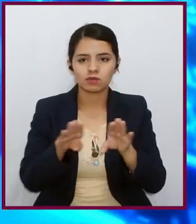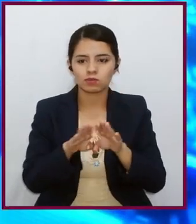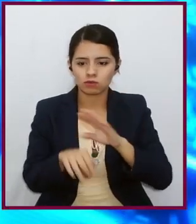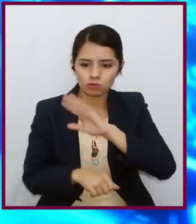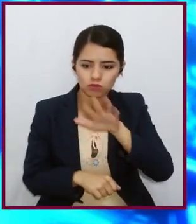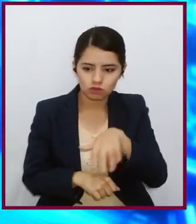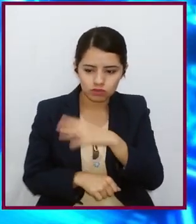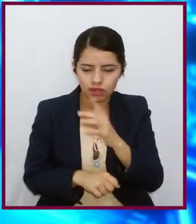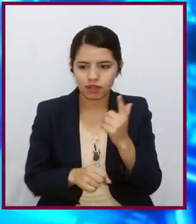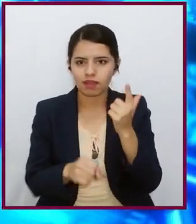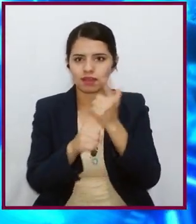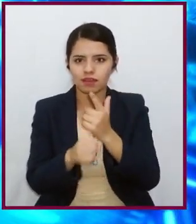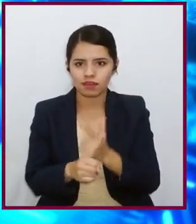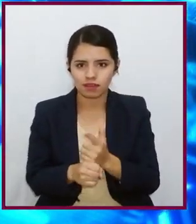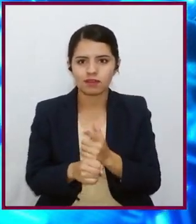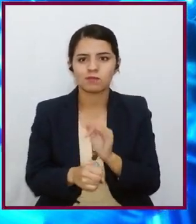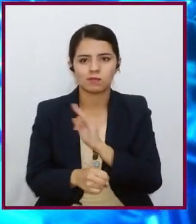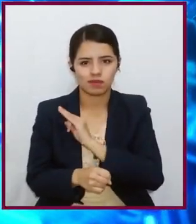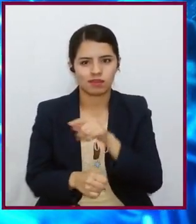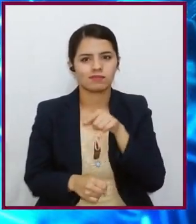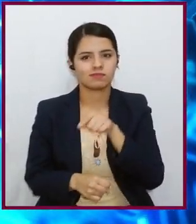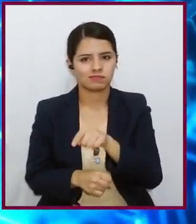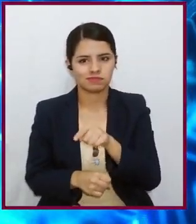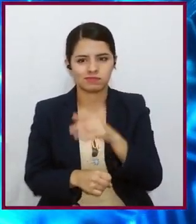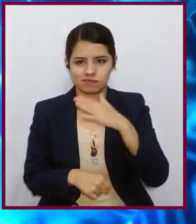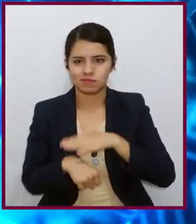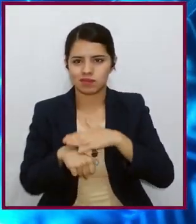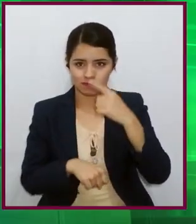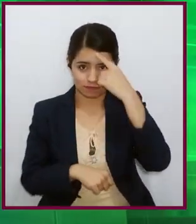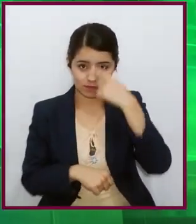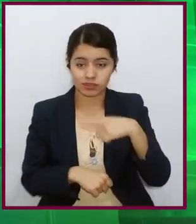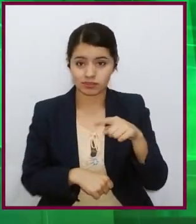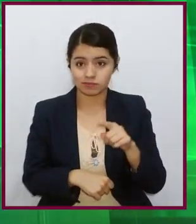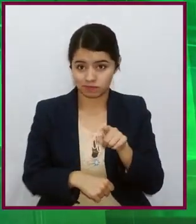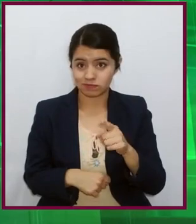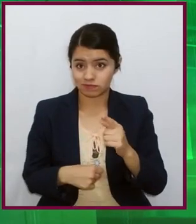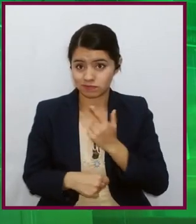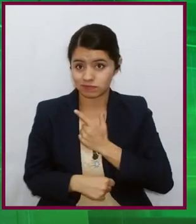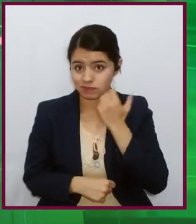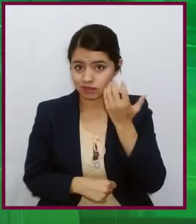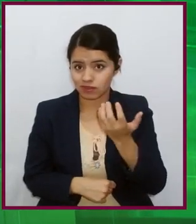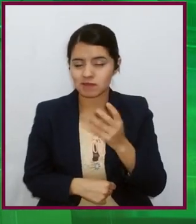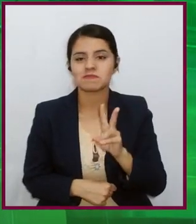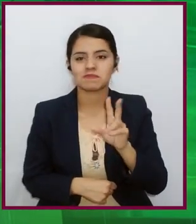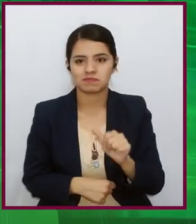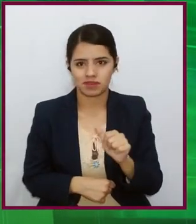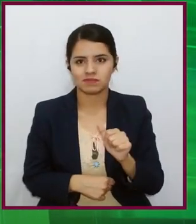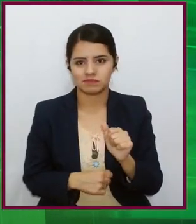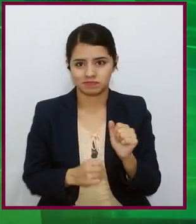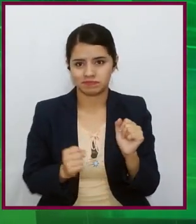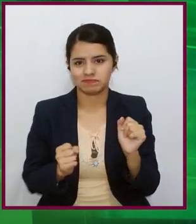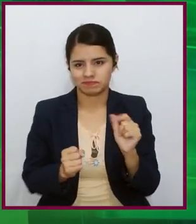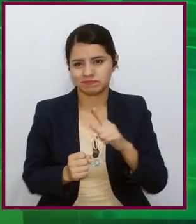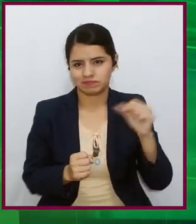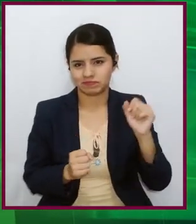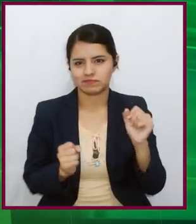cual. Creo que ya sé cómo voy a hacer mis presentaciones en adelante. Yo también, aunque...